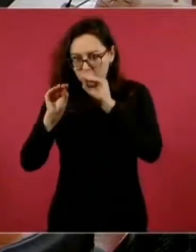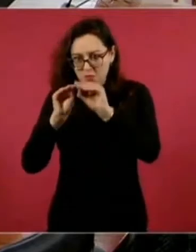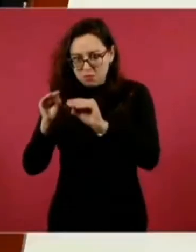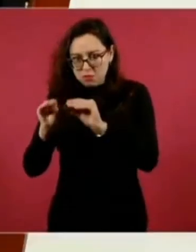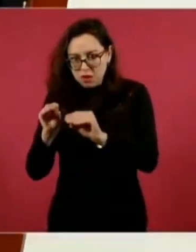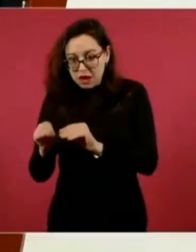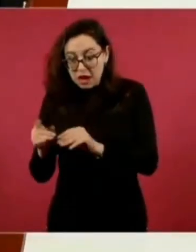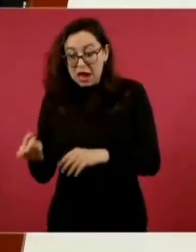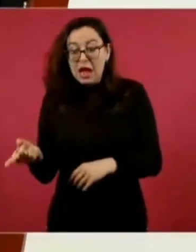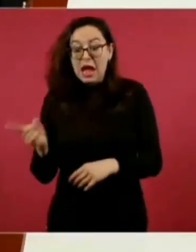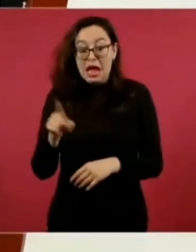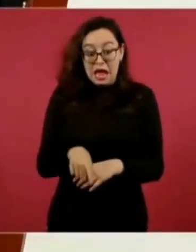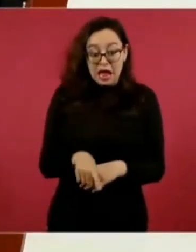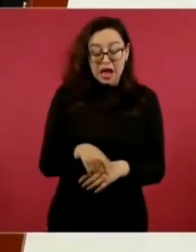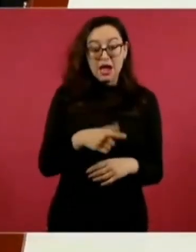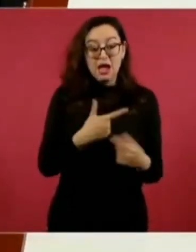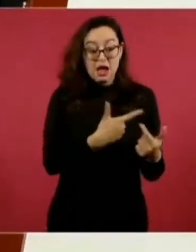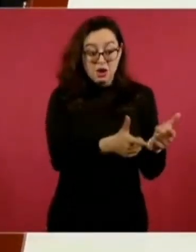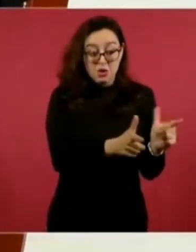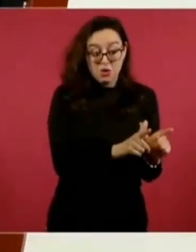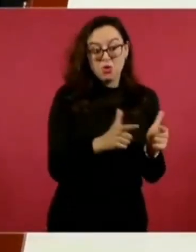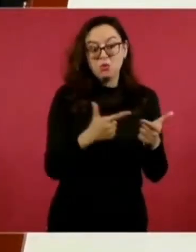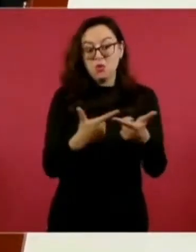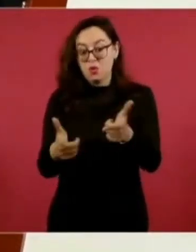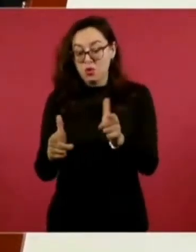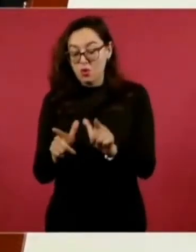la Chinola,